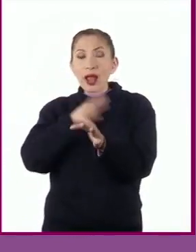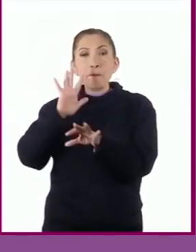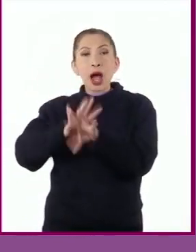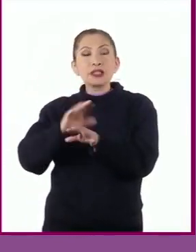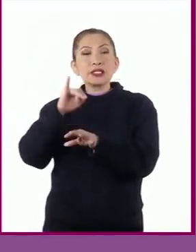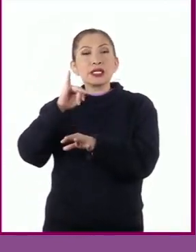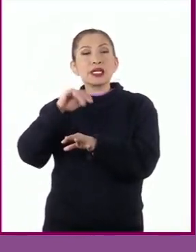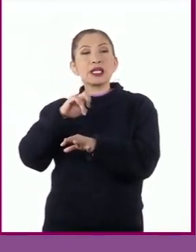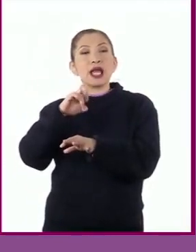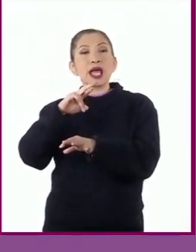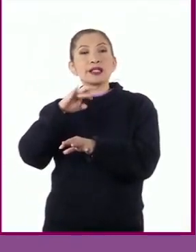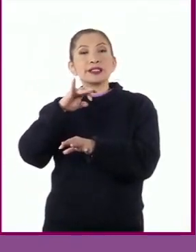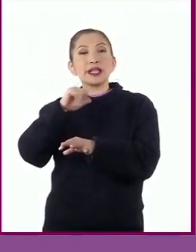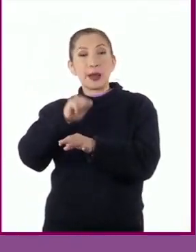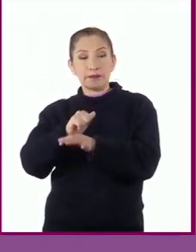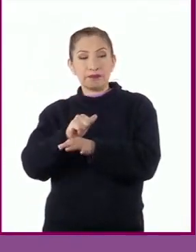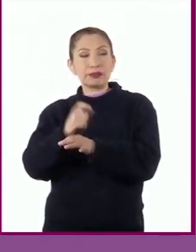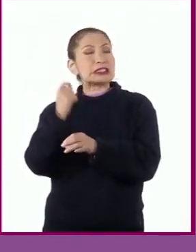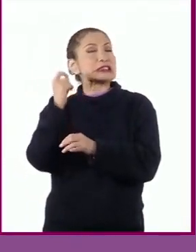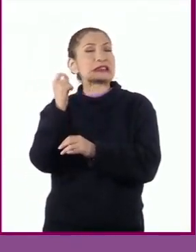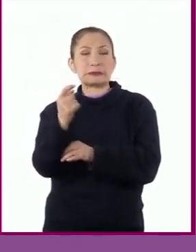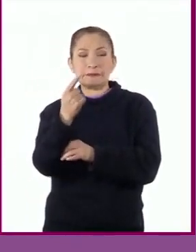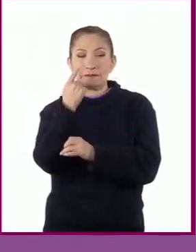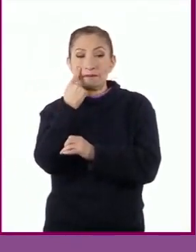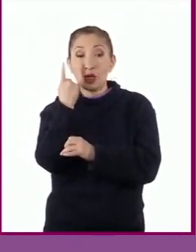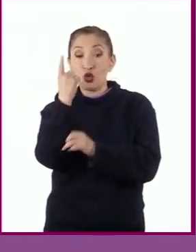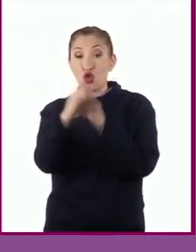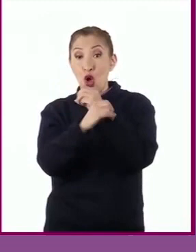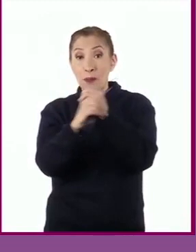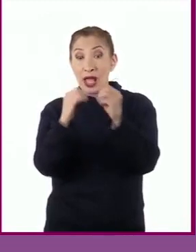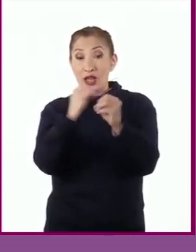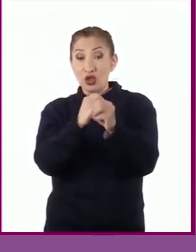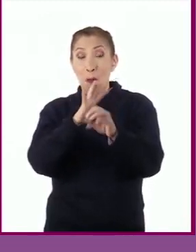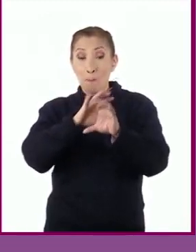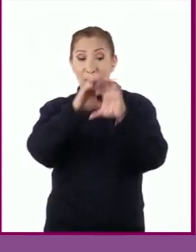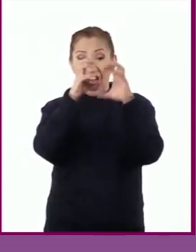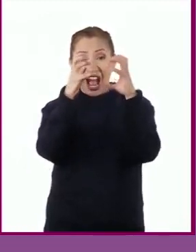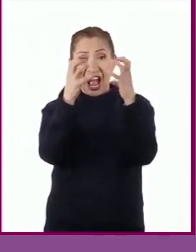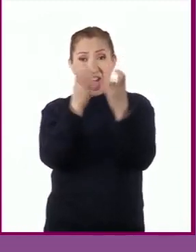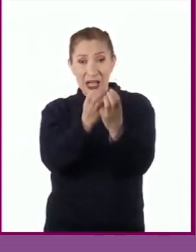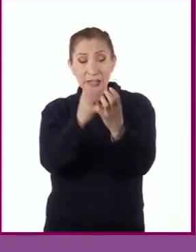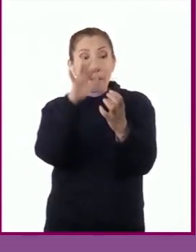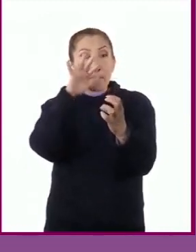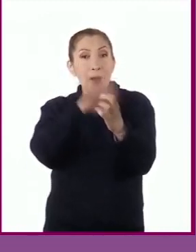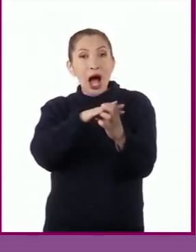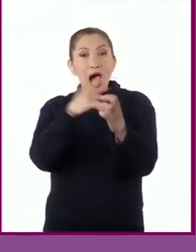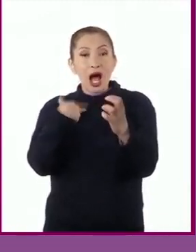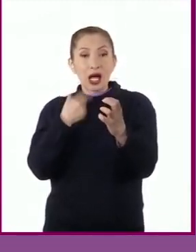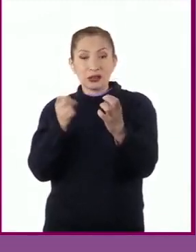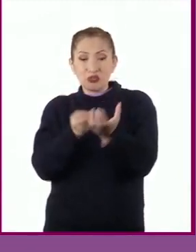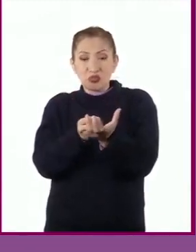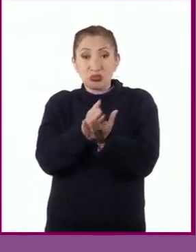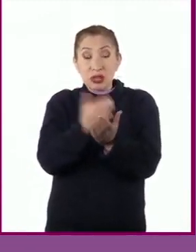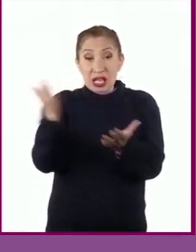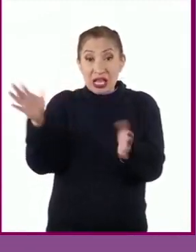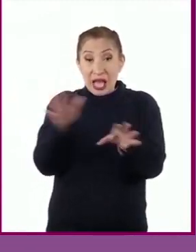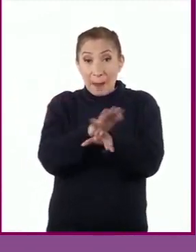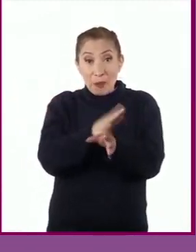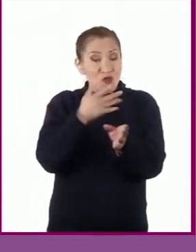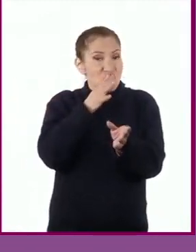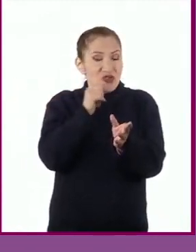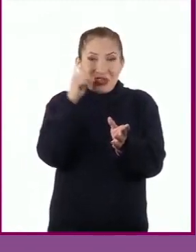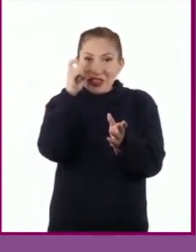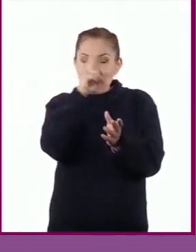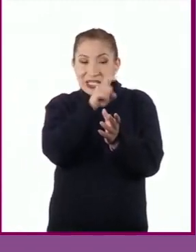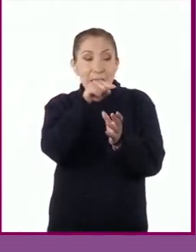inercia. Esto significa que un objeto muy masivo ofrece mayor resistencia al cambio de su movimiento